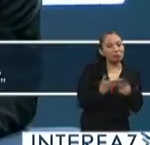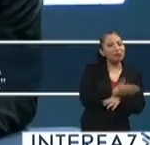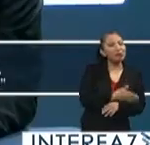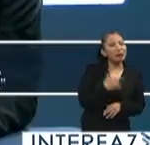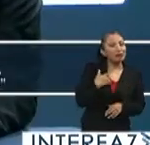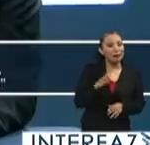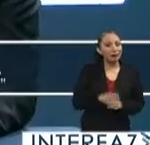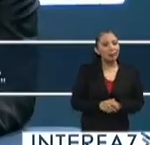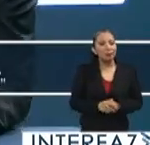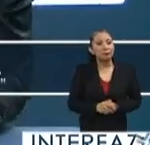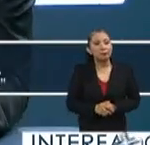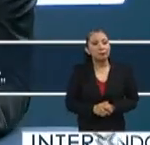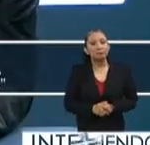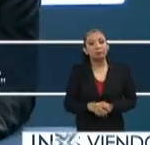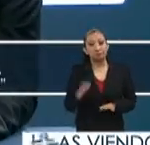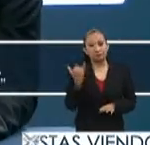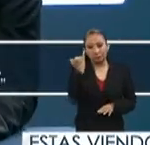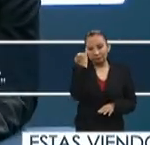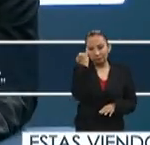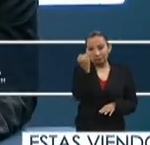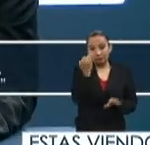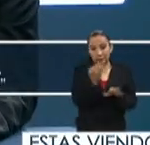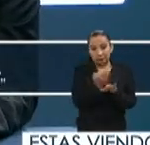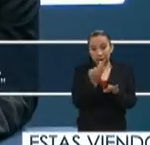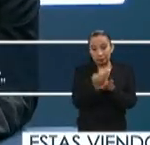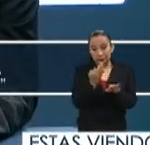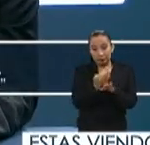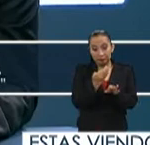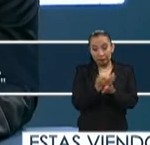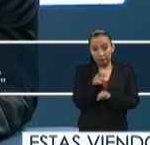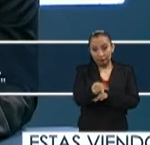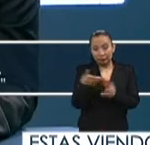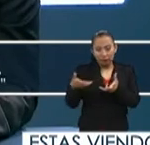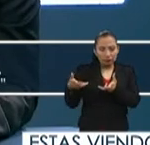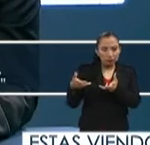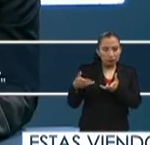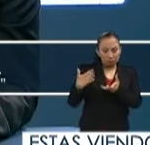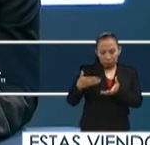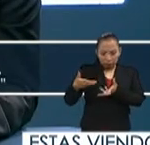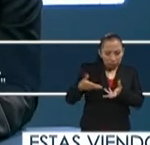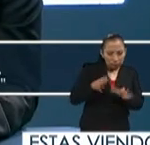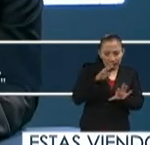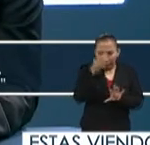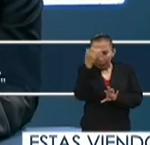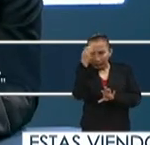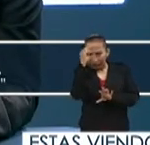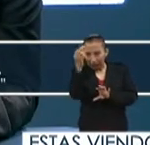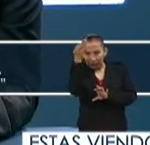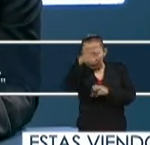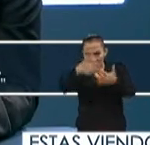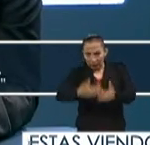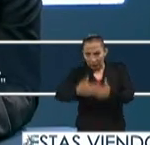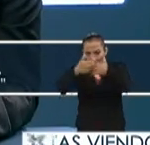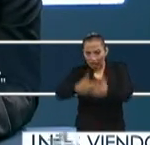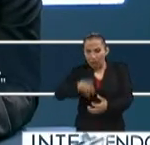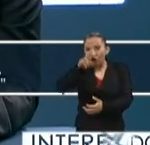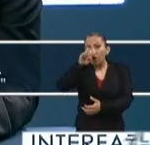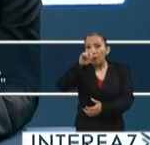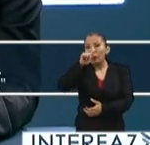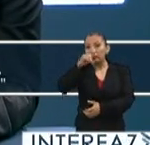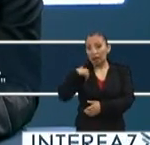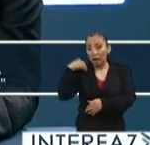eso. La idea, eventualmente, en el camino de la inteligencia artificial y de la robótica